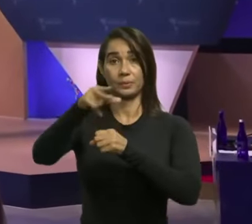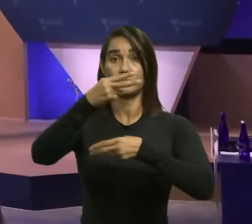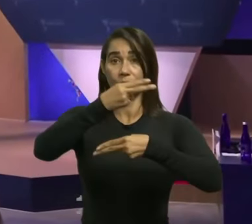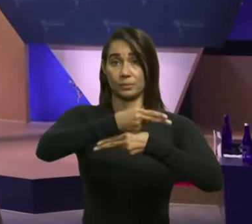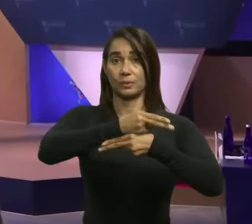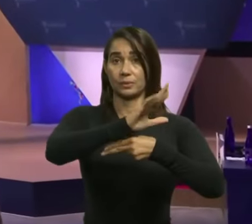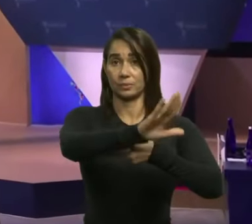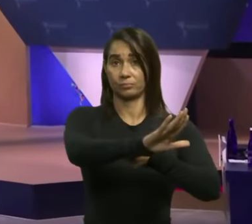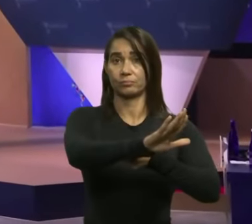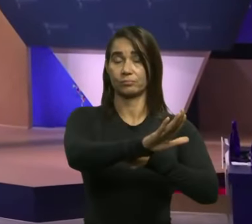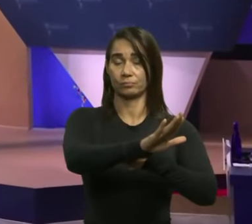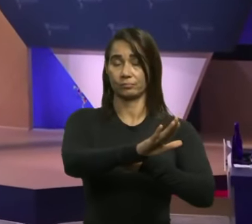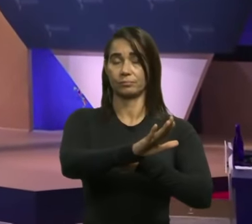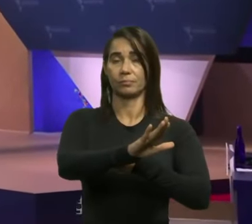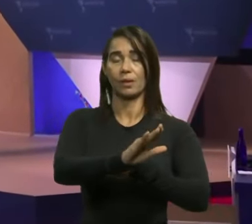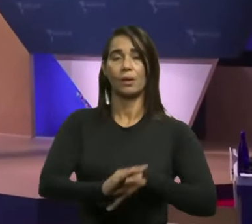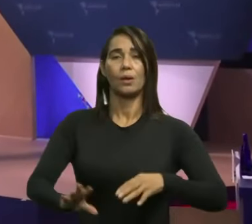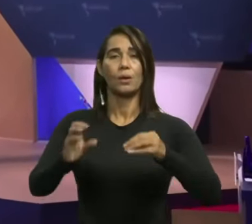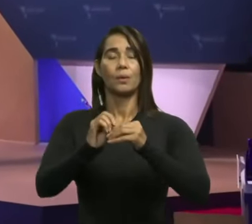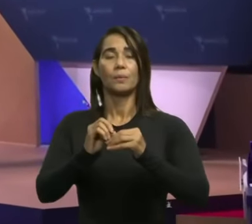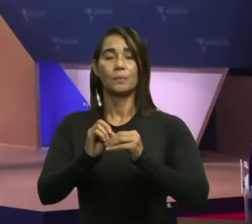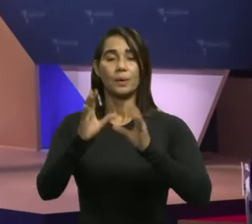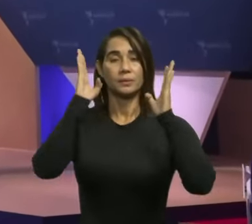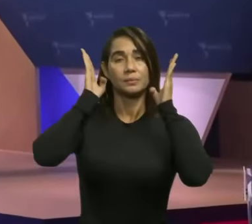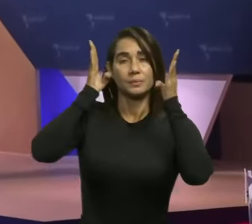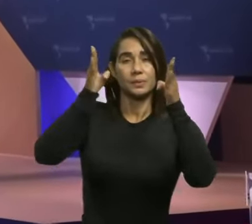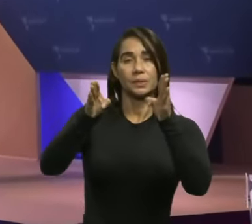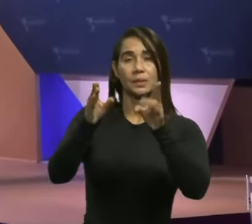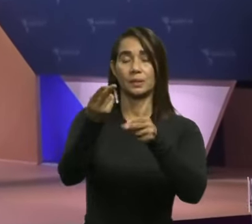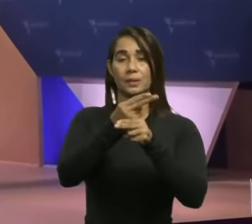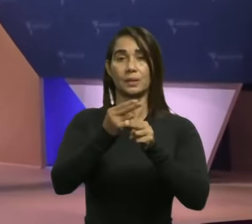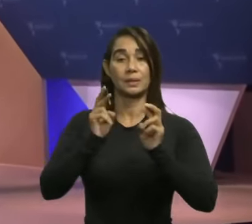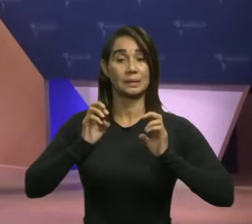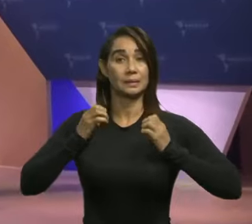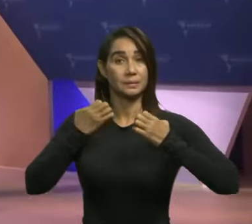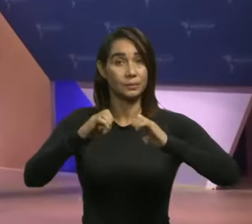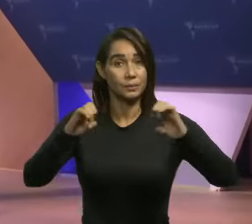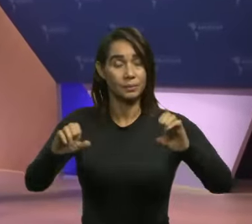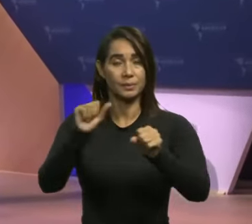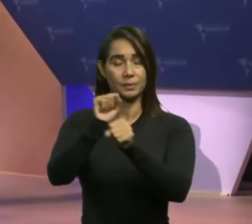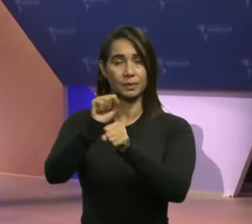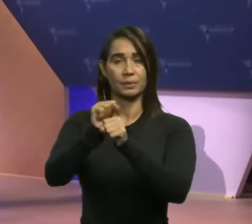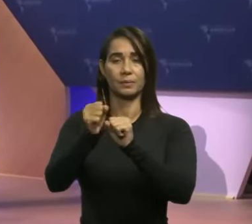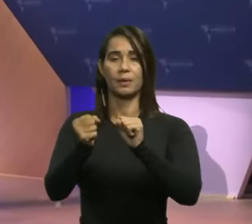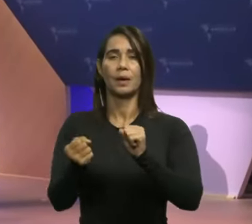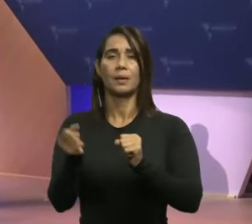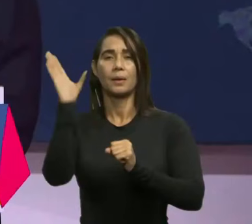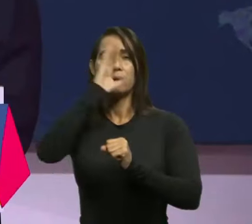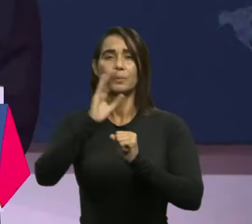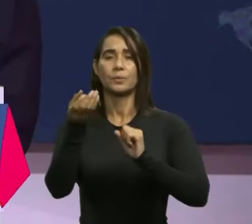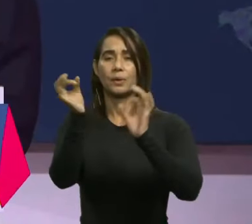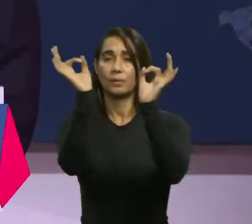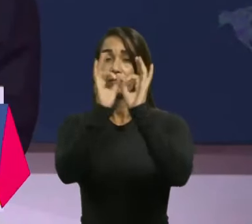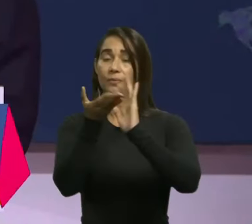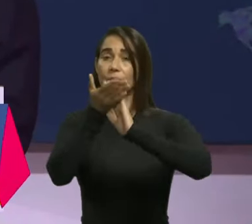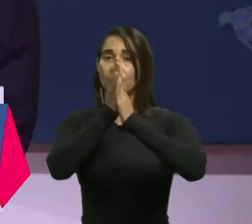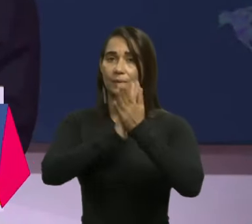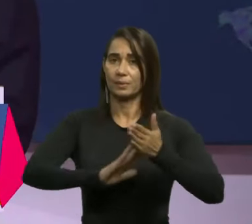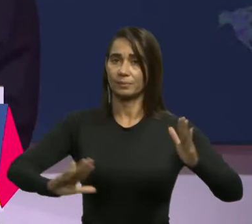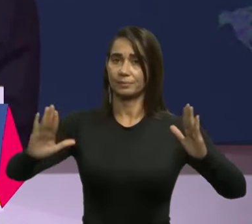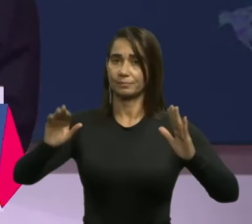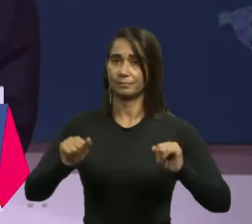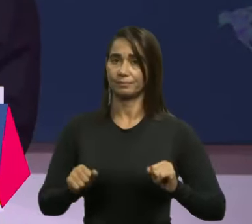haitiano con una mayor implicación y de manera urgente trabajar por su pacificación y recuperación